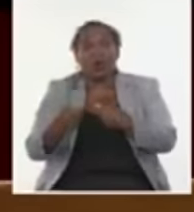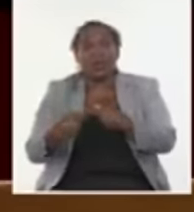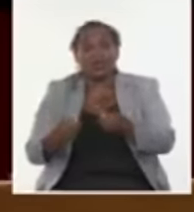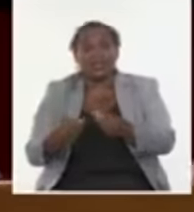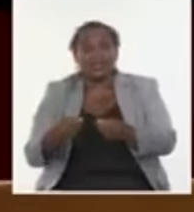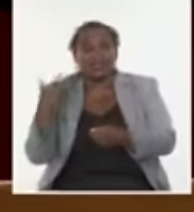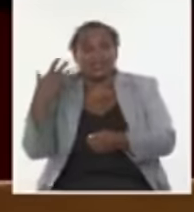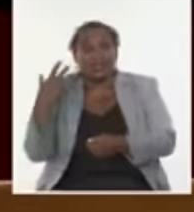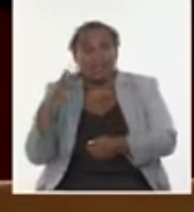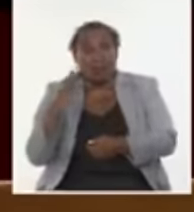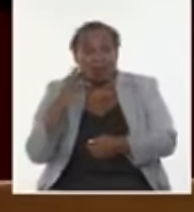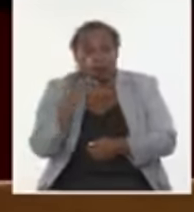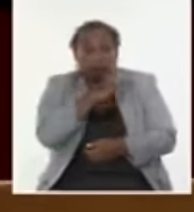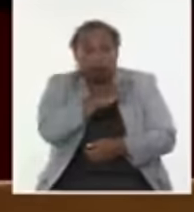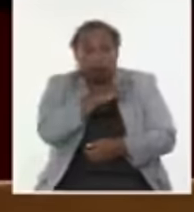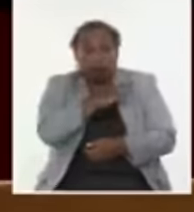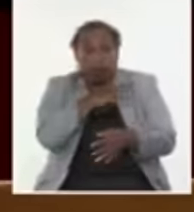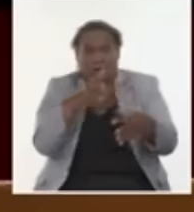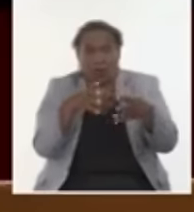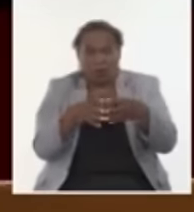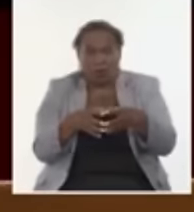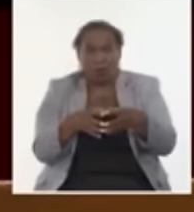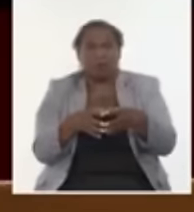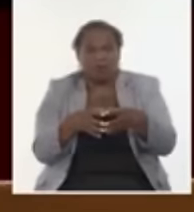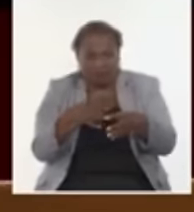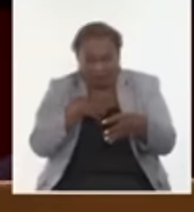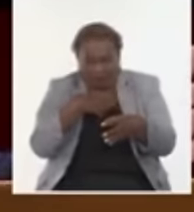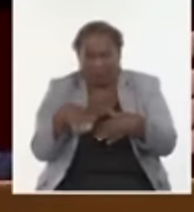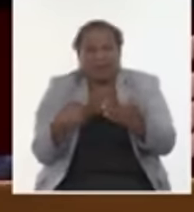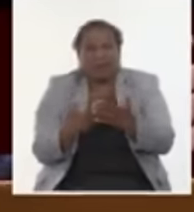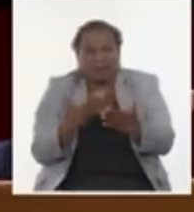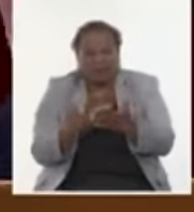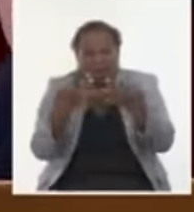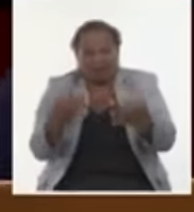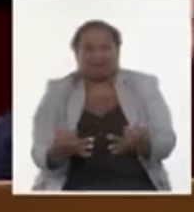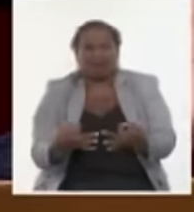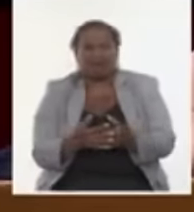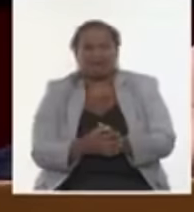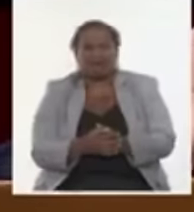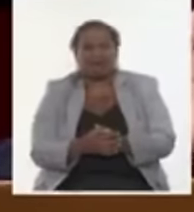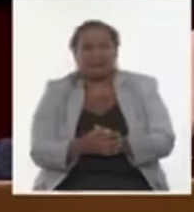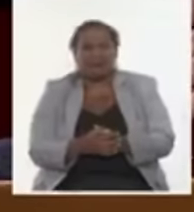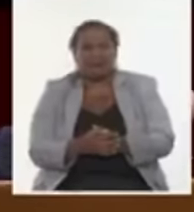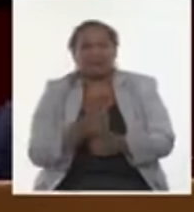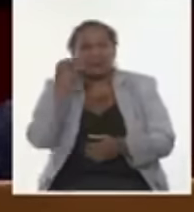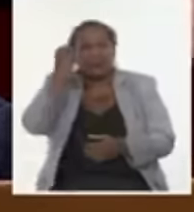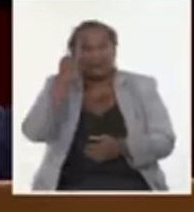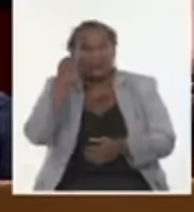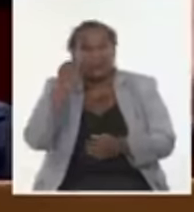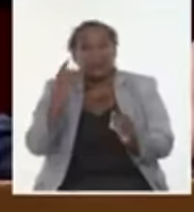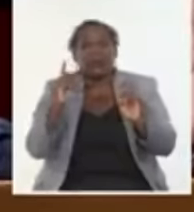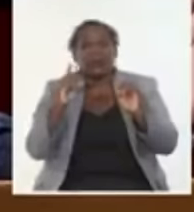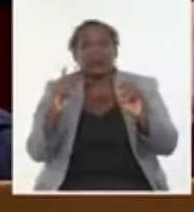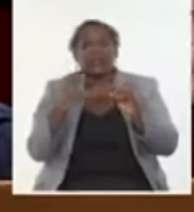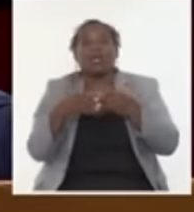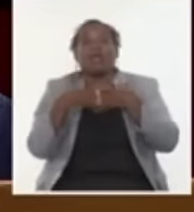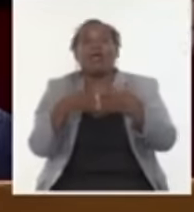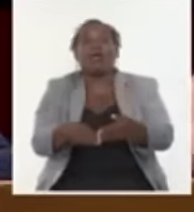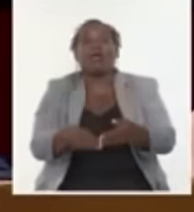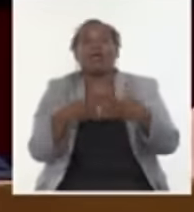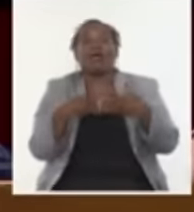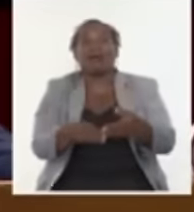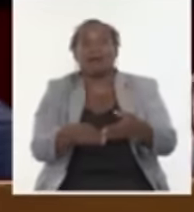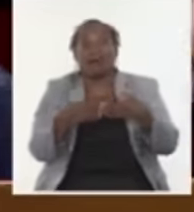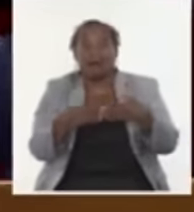grupo haciendo propuestas concretas, basado en la política que hemos seguido de flexibilizar